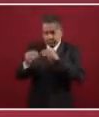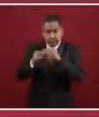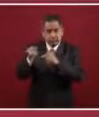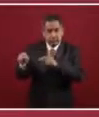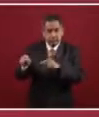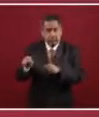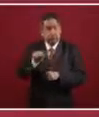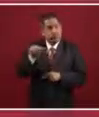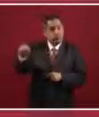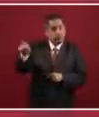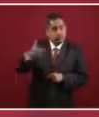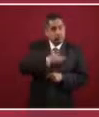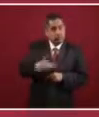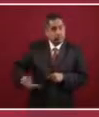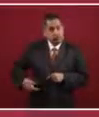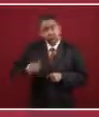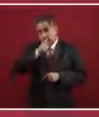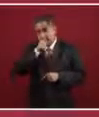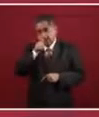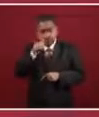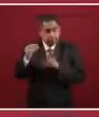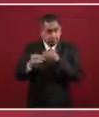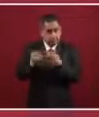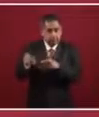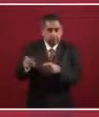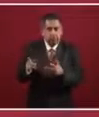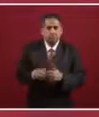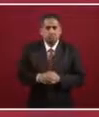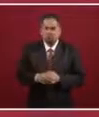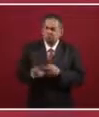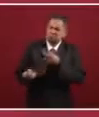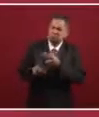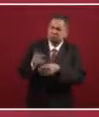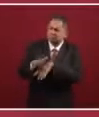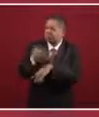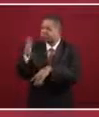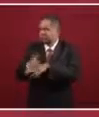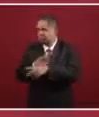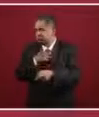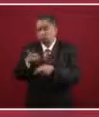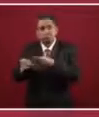al presidente, lo cuestionaban,